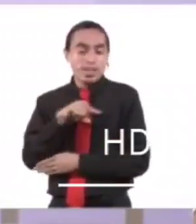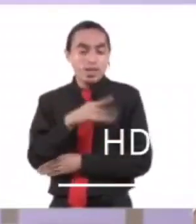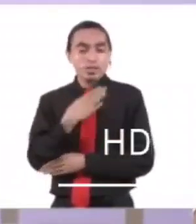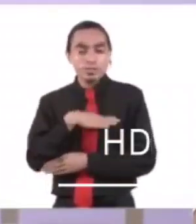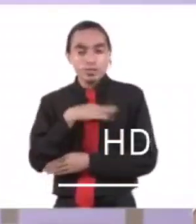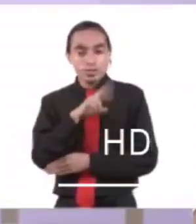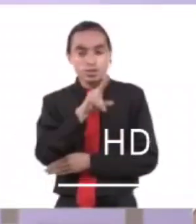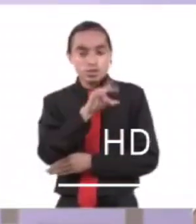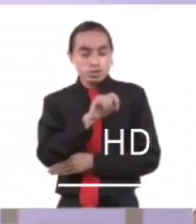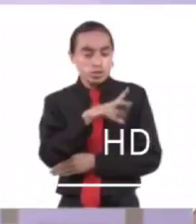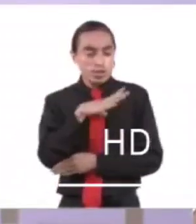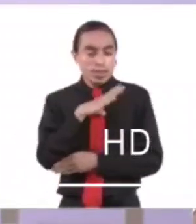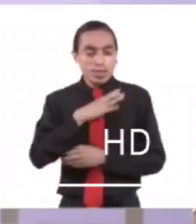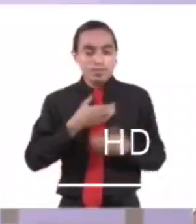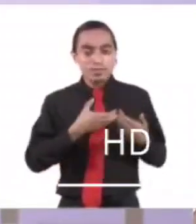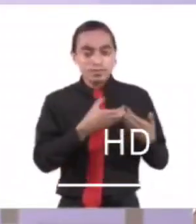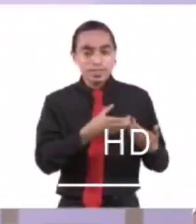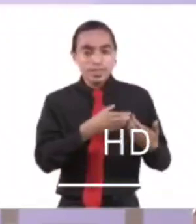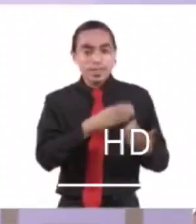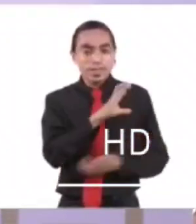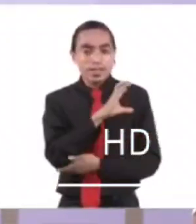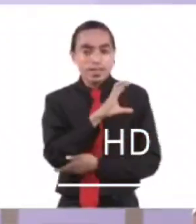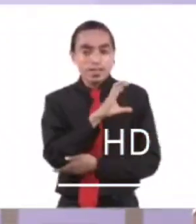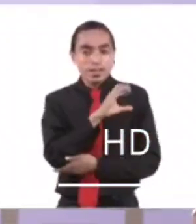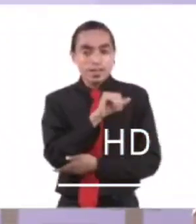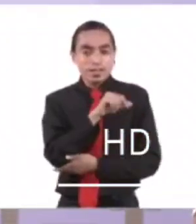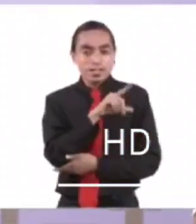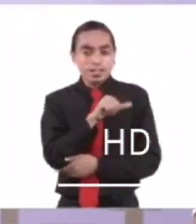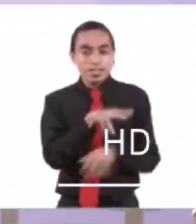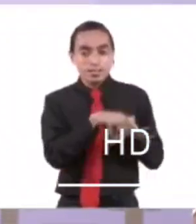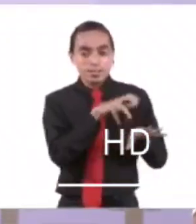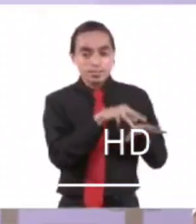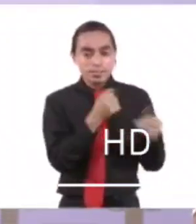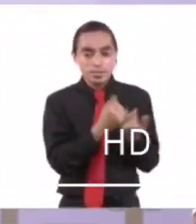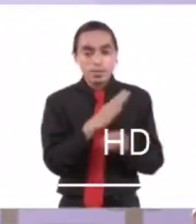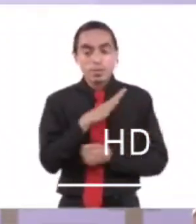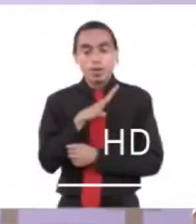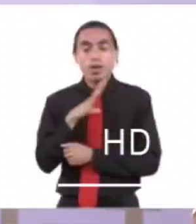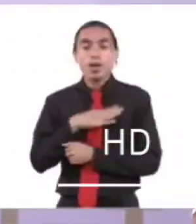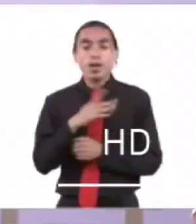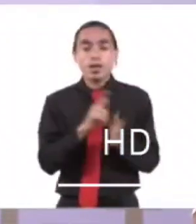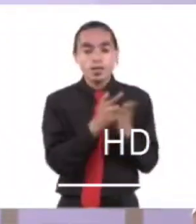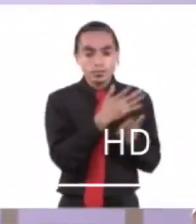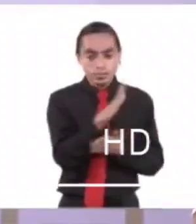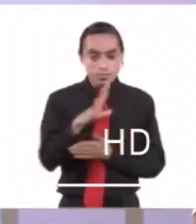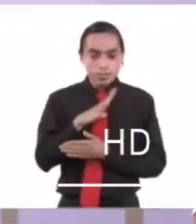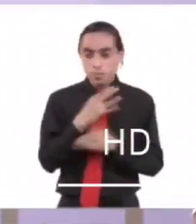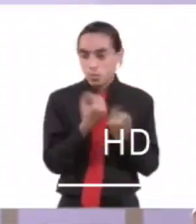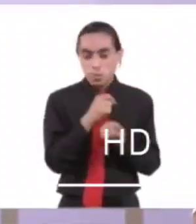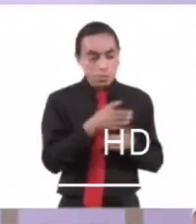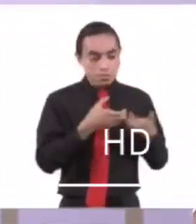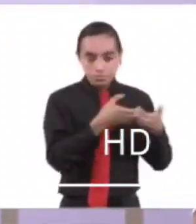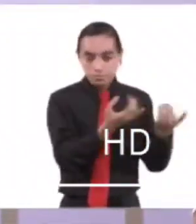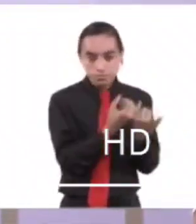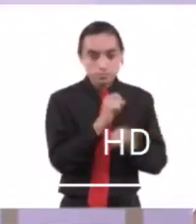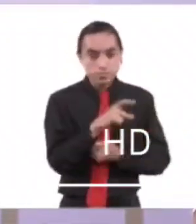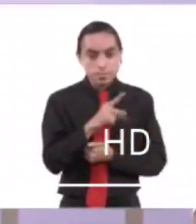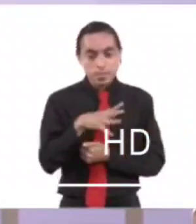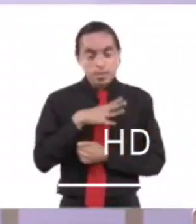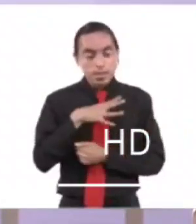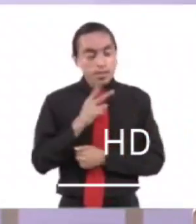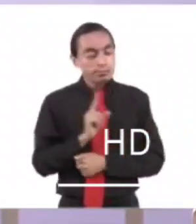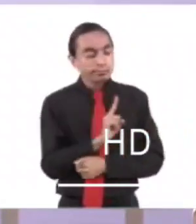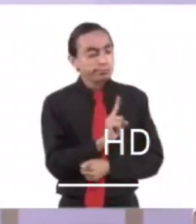ubicados en la calzada de Tlalpan. Recorría las librerías de viejo, ubicadas también en la calzada de Tlalpan, en busca de alguna